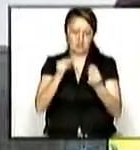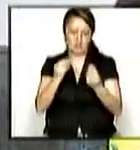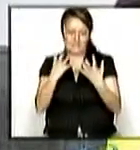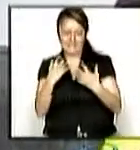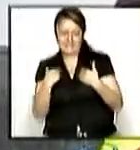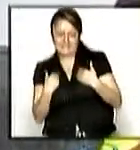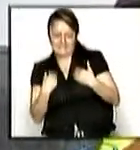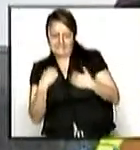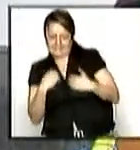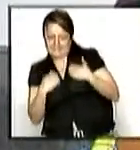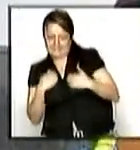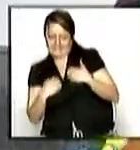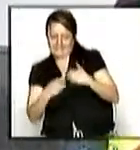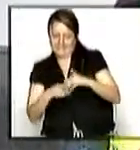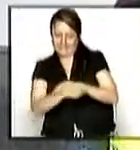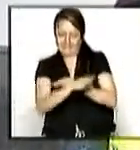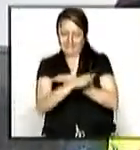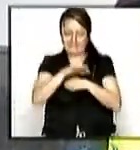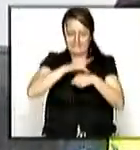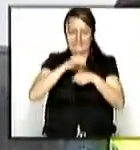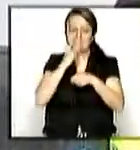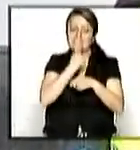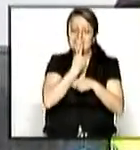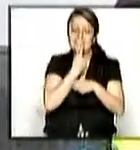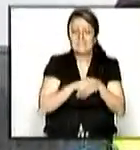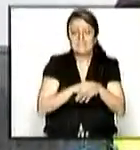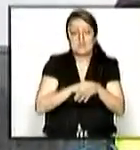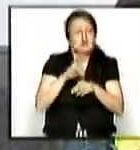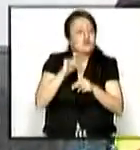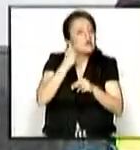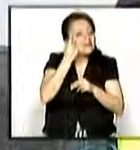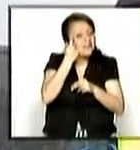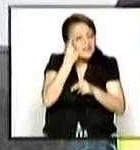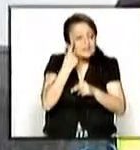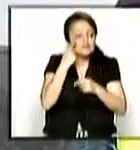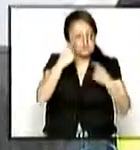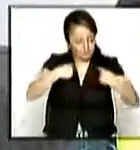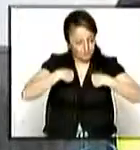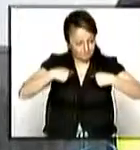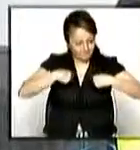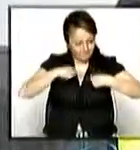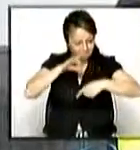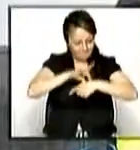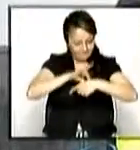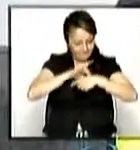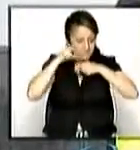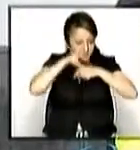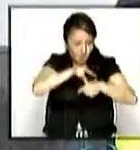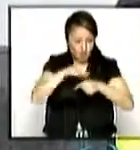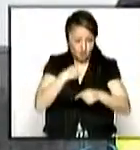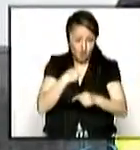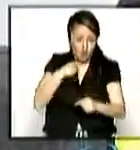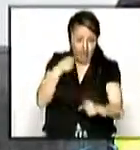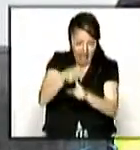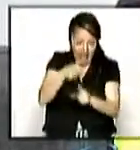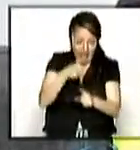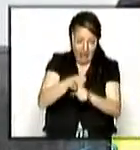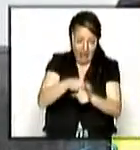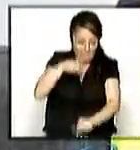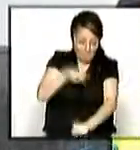a odontología. Ellos no entienden realmente cuál es la visión y cuál es el objetivo de esa